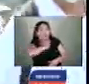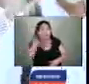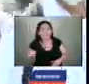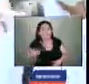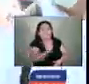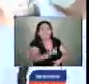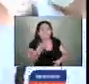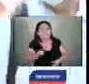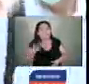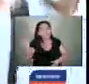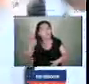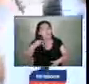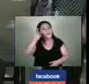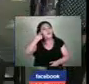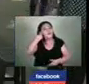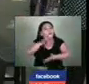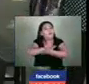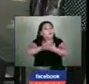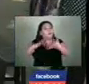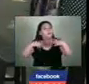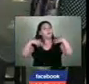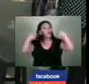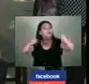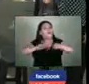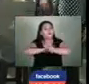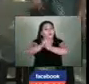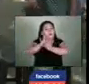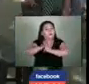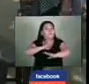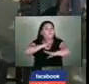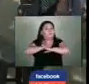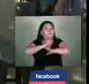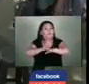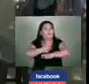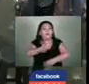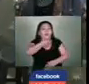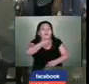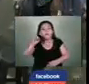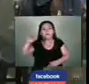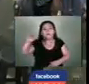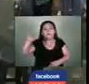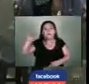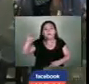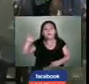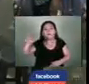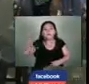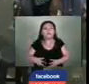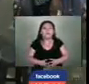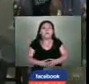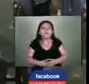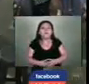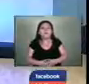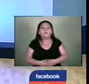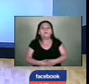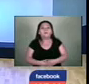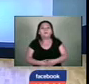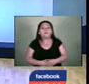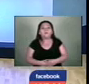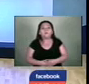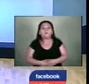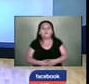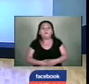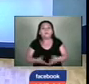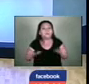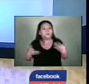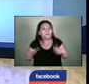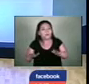salvadoreña en mantener las medidas sanitarias para evitar la propagación del COVID-19. Rommel Hernández, Noticiero Hechos. Y como parte